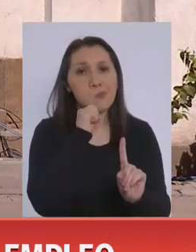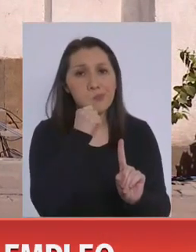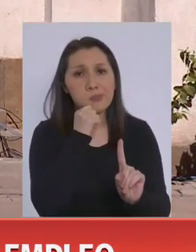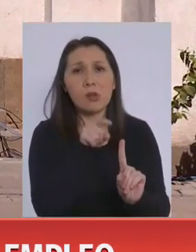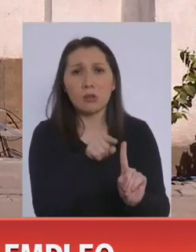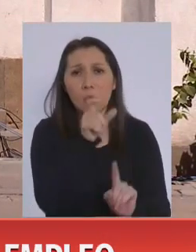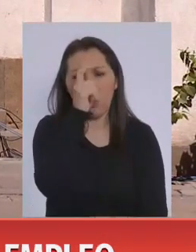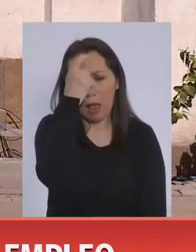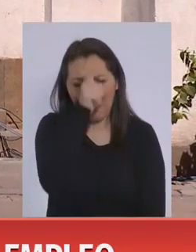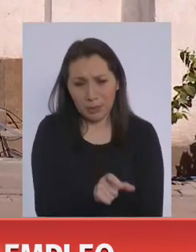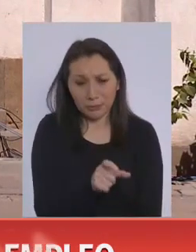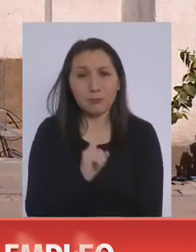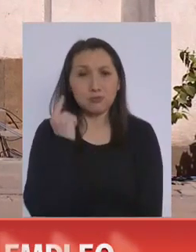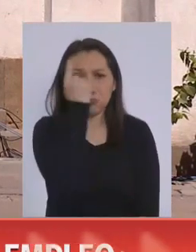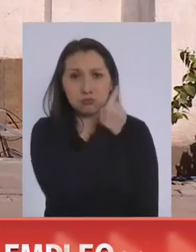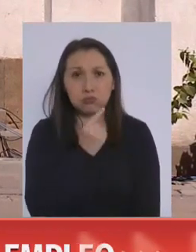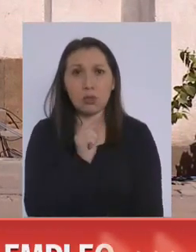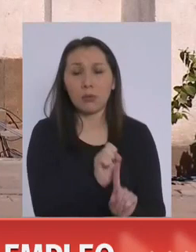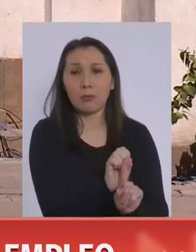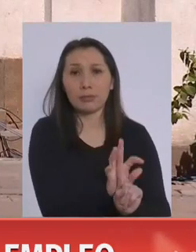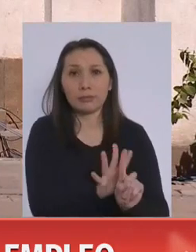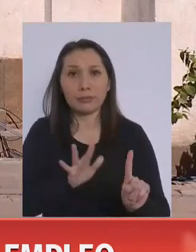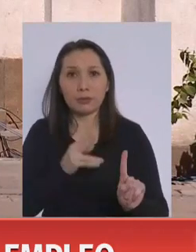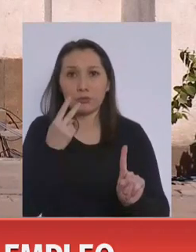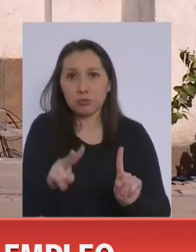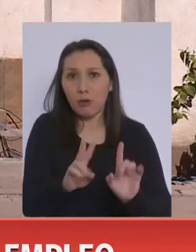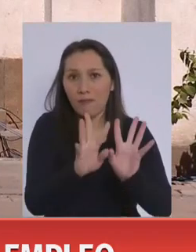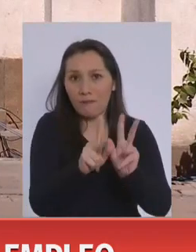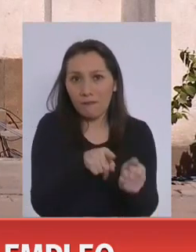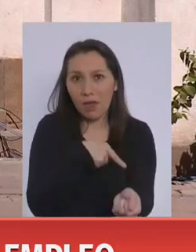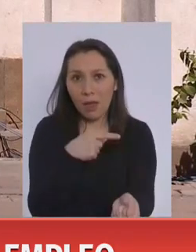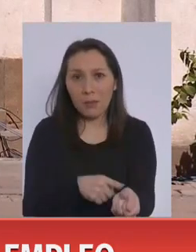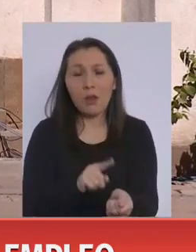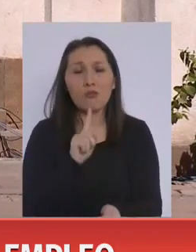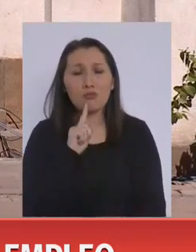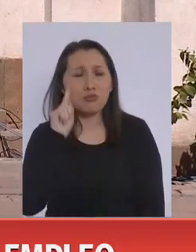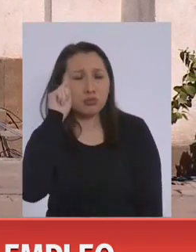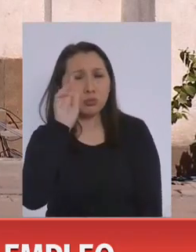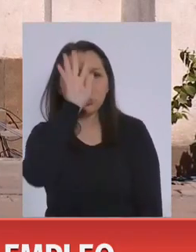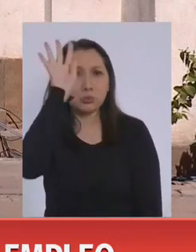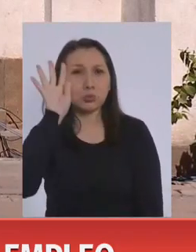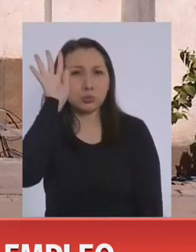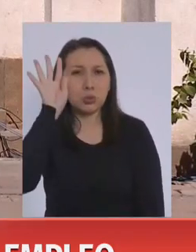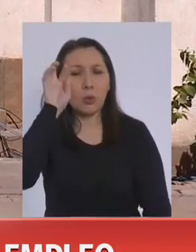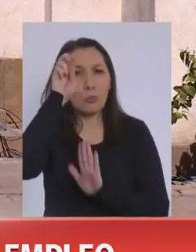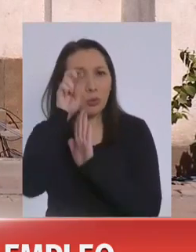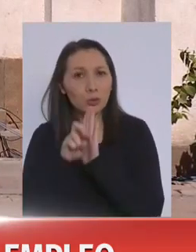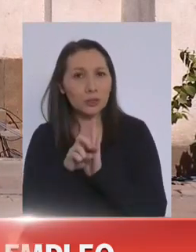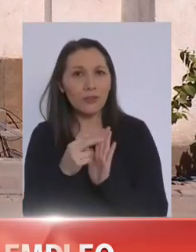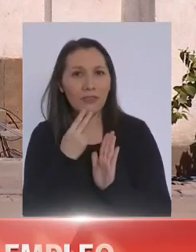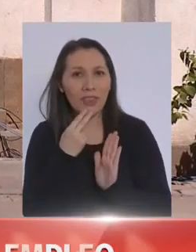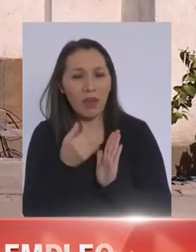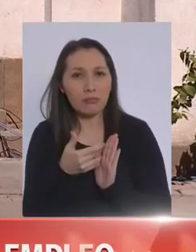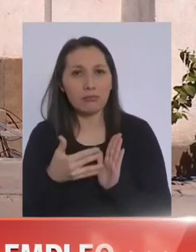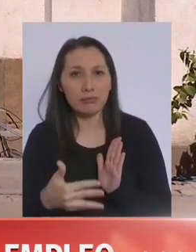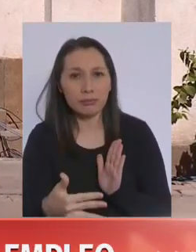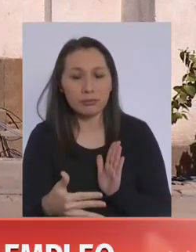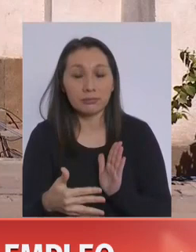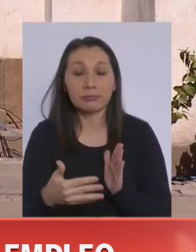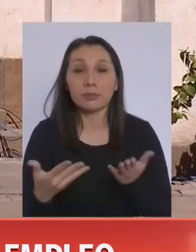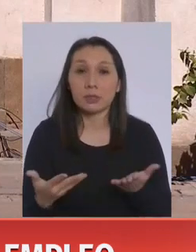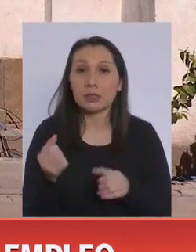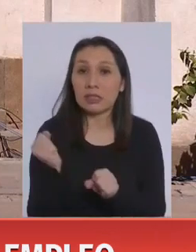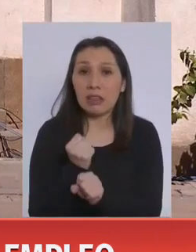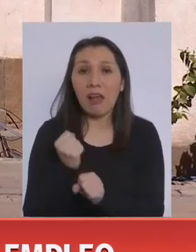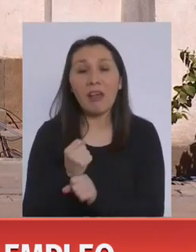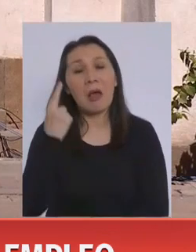rostro, hay una familia, hay un sueño, hay un proyecto. Porque el